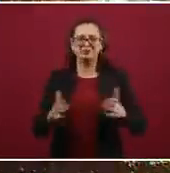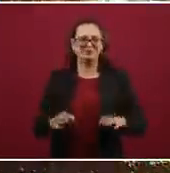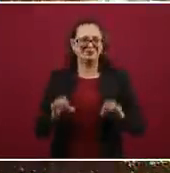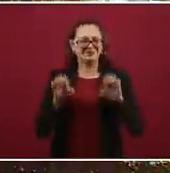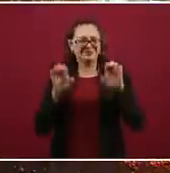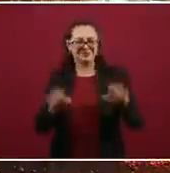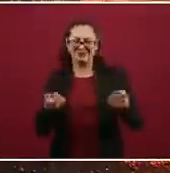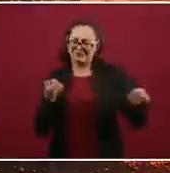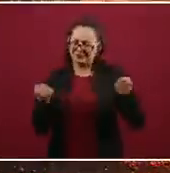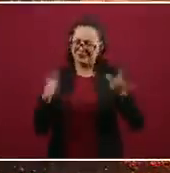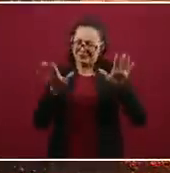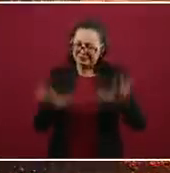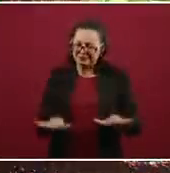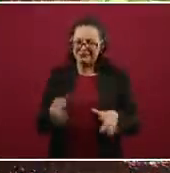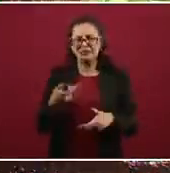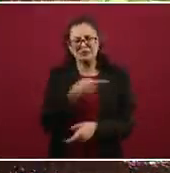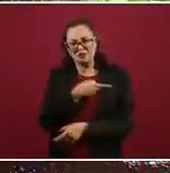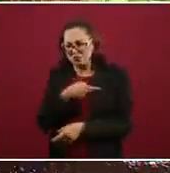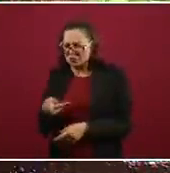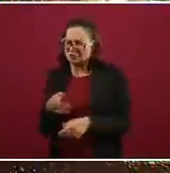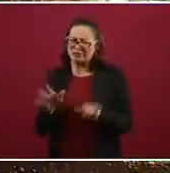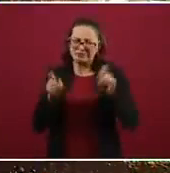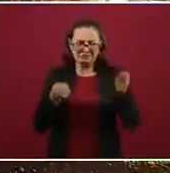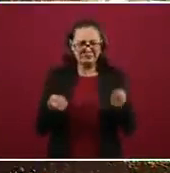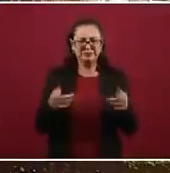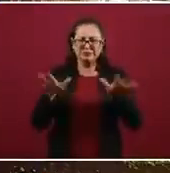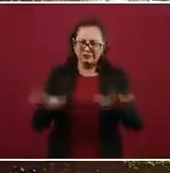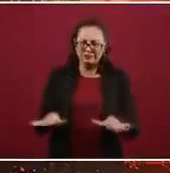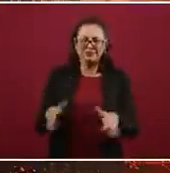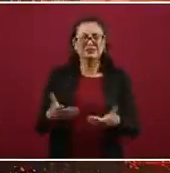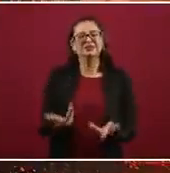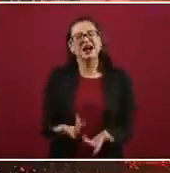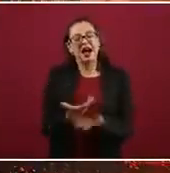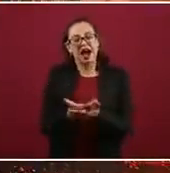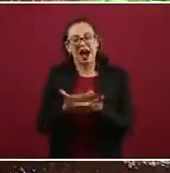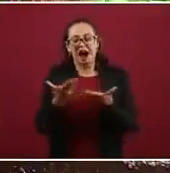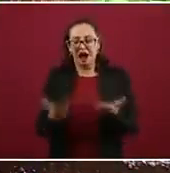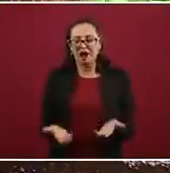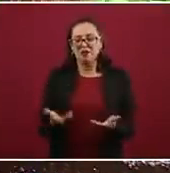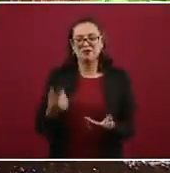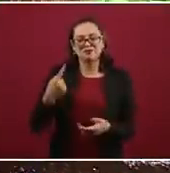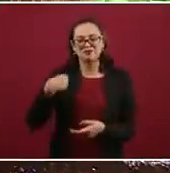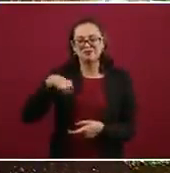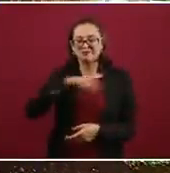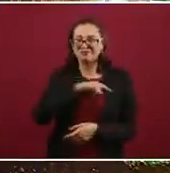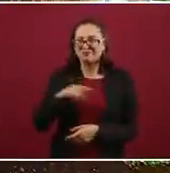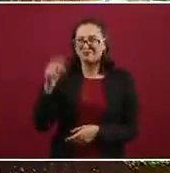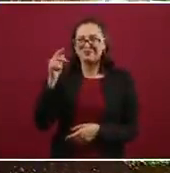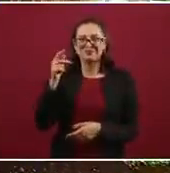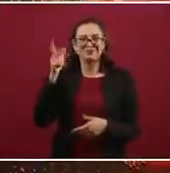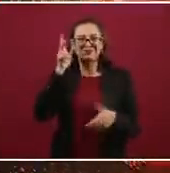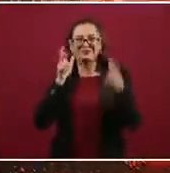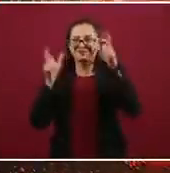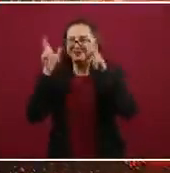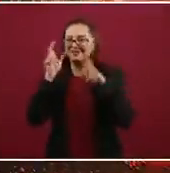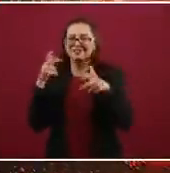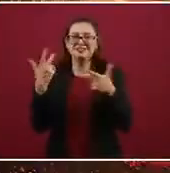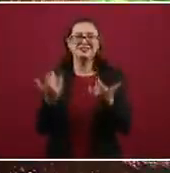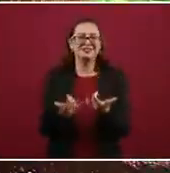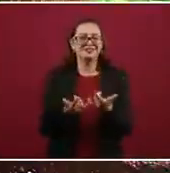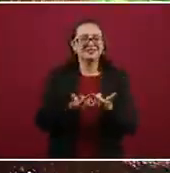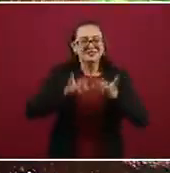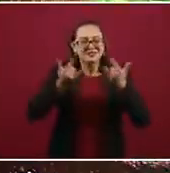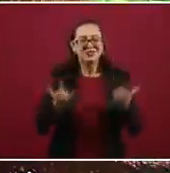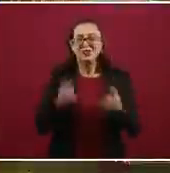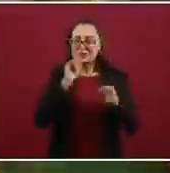moderar la indigencia. Y bueno, pues aquí precisamente estamos oyendo los ecos, las reverberaciones de la historia, y las de